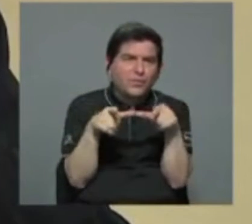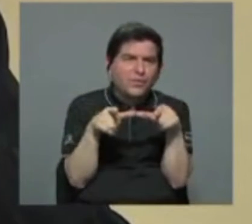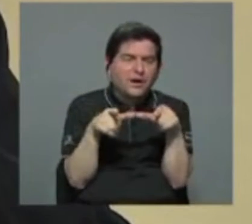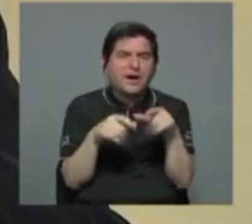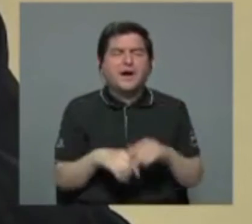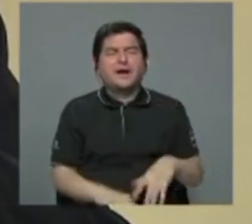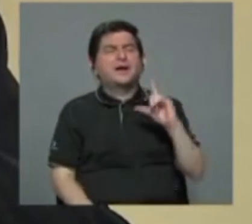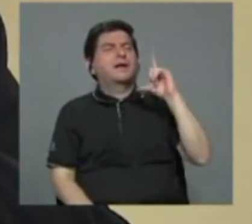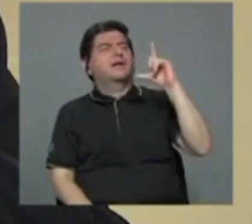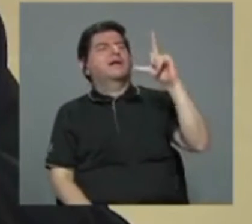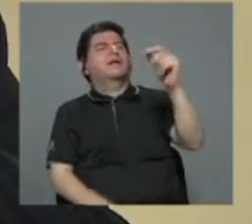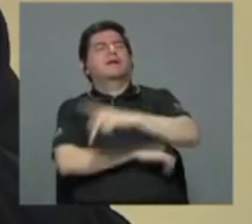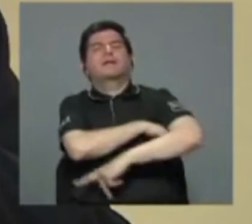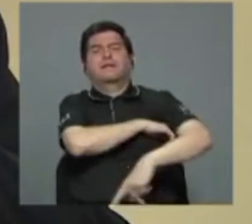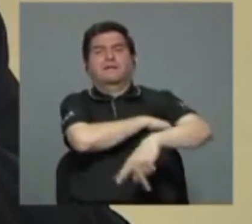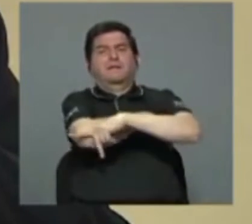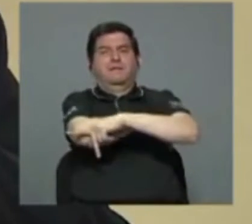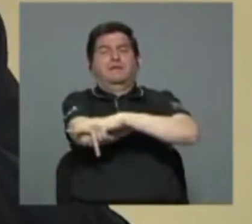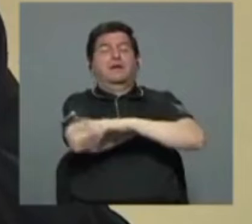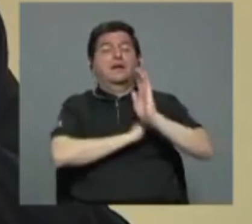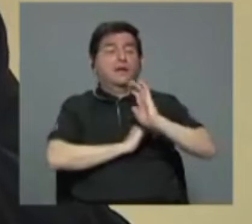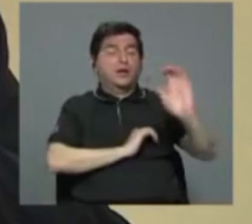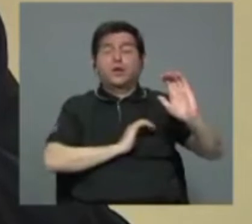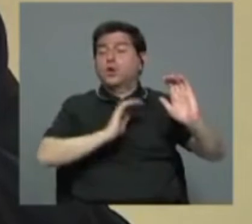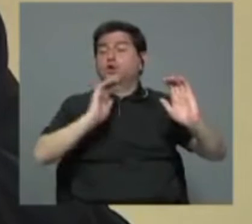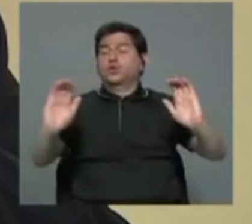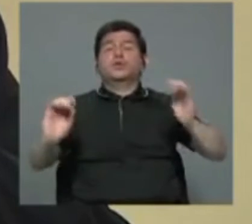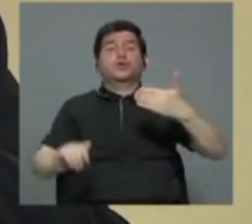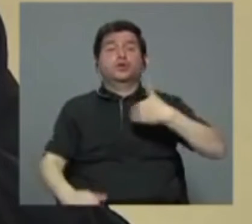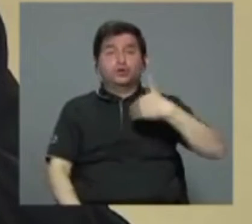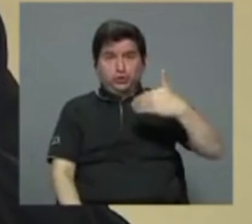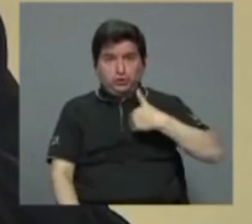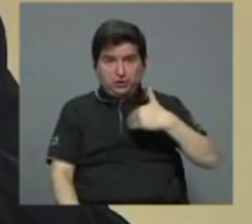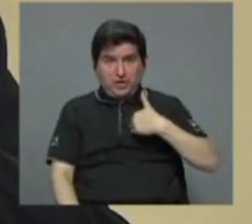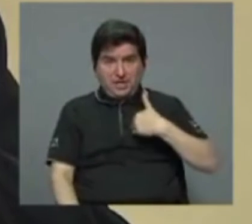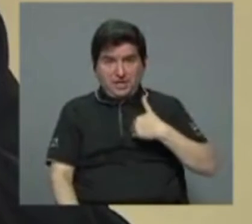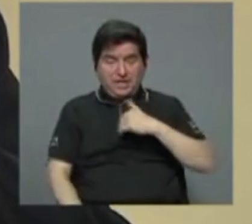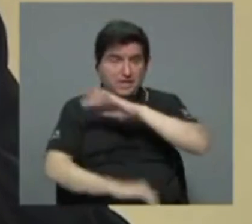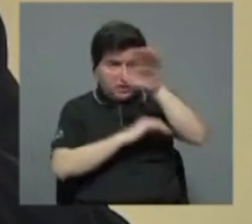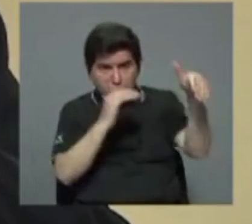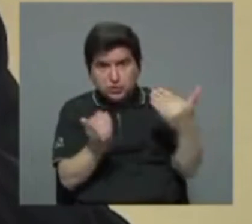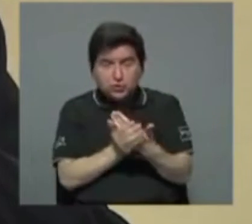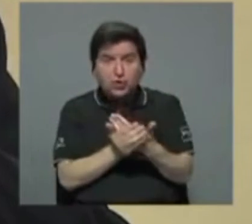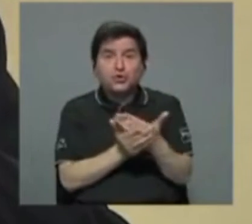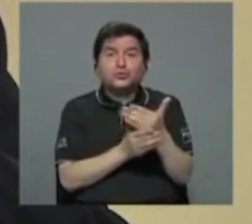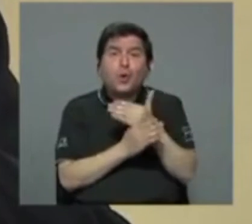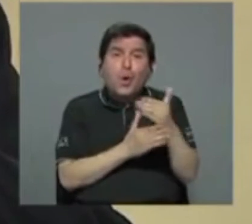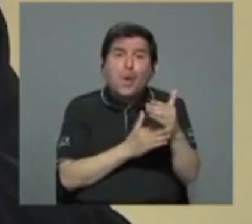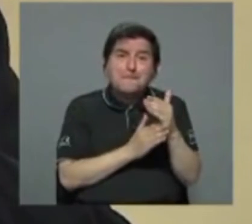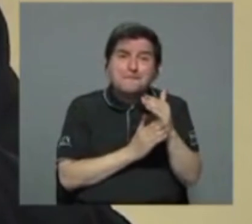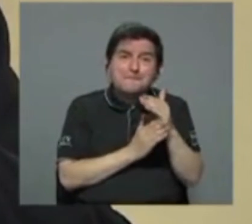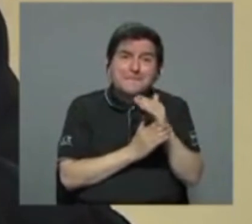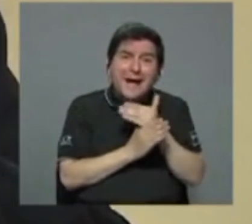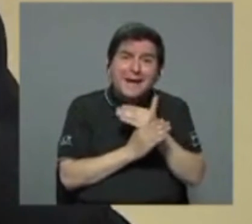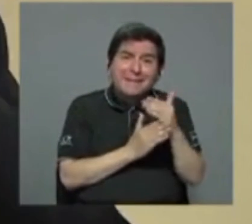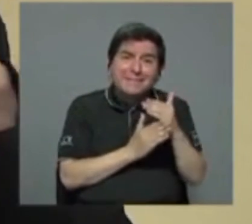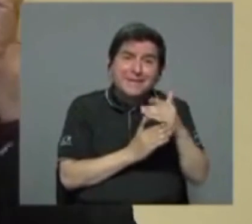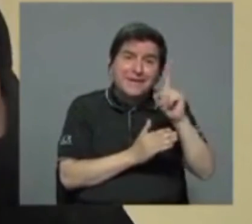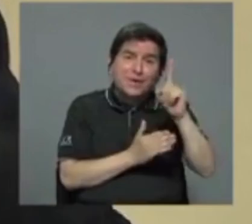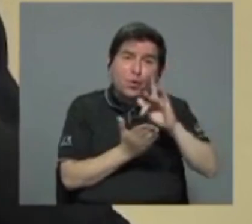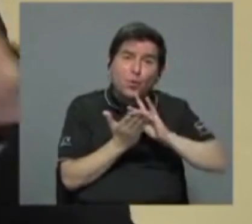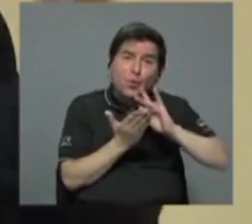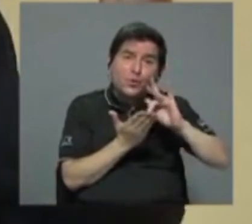partes rurales de este país los niños tenían entre todos que compartir un